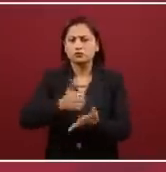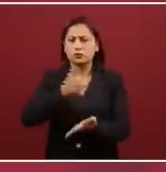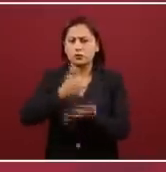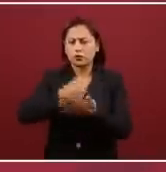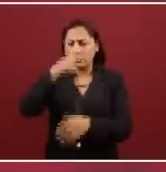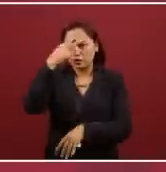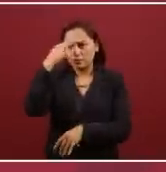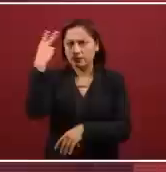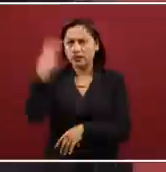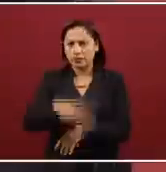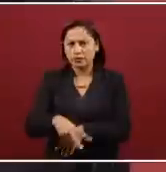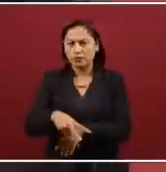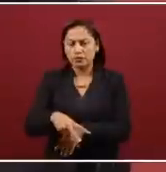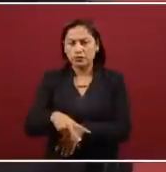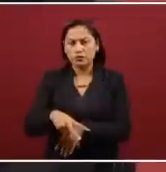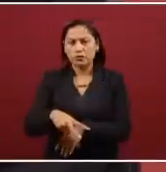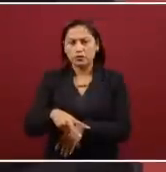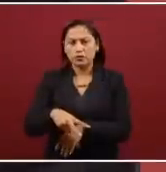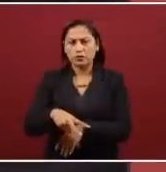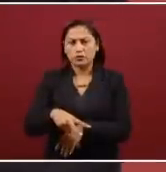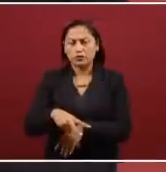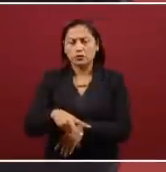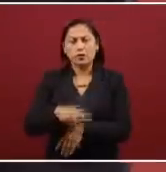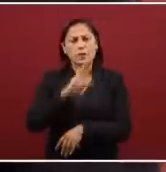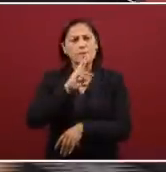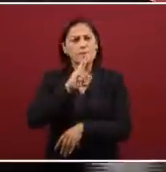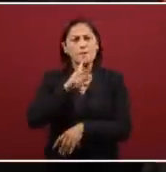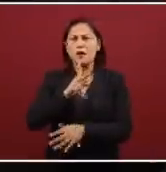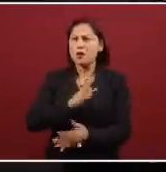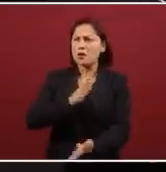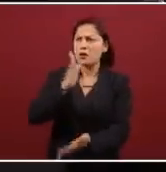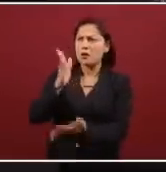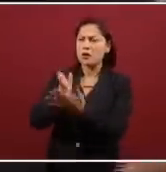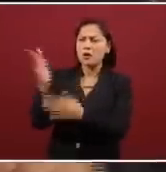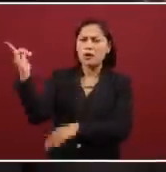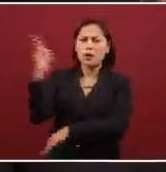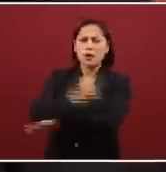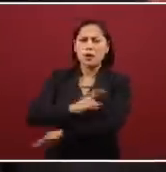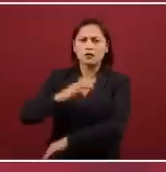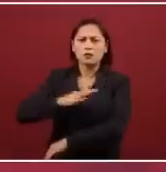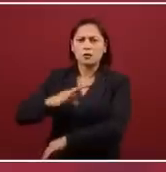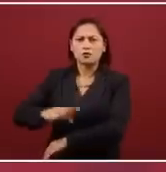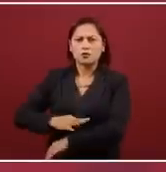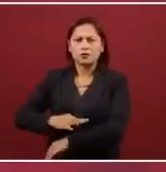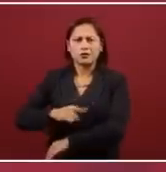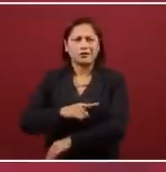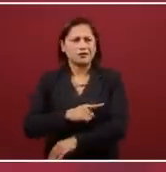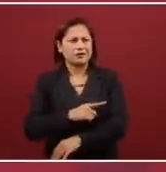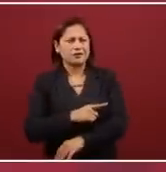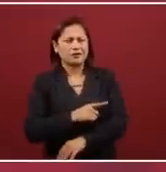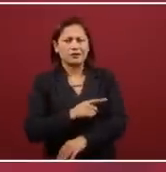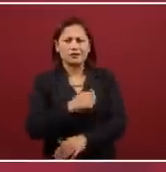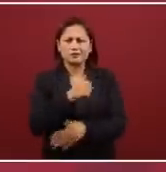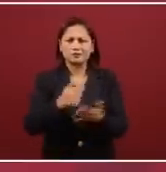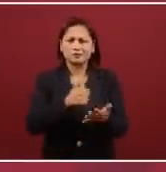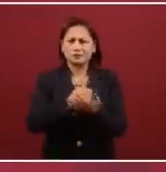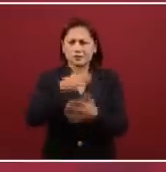ir a Toluca que ir al actual aeropuerto.